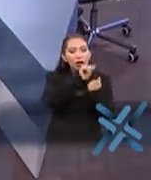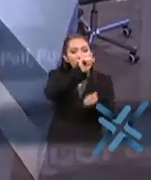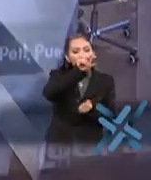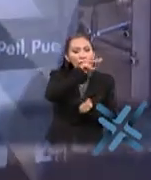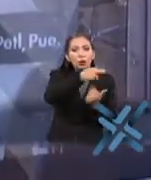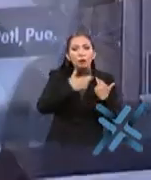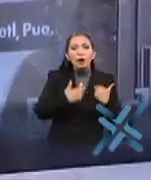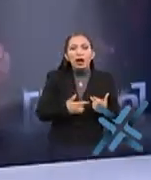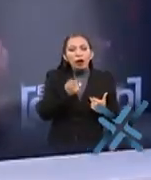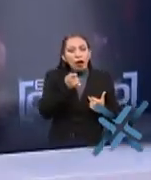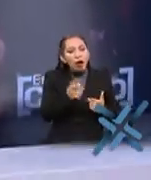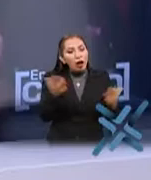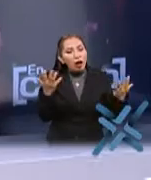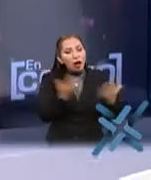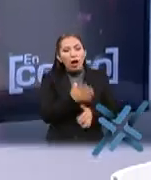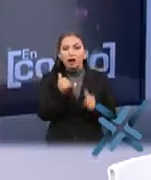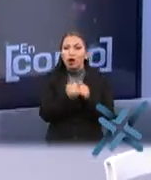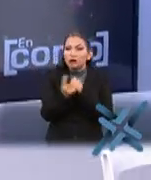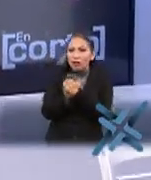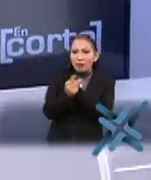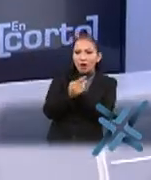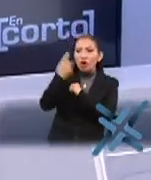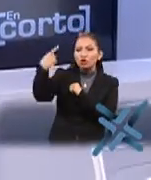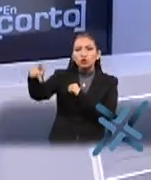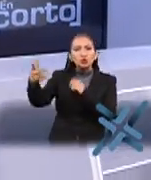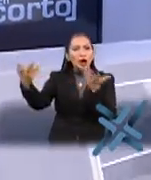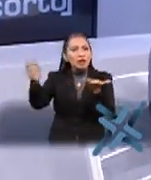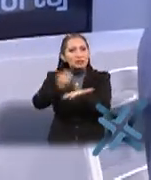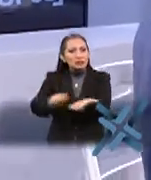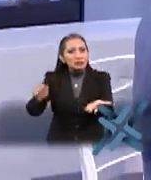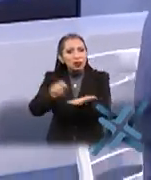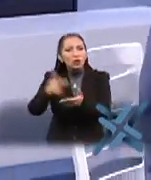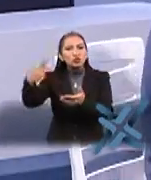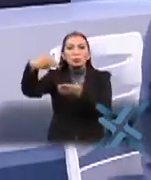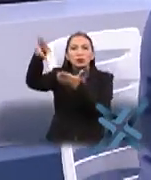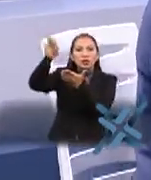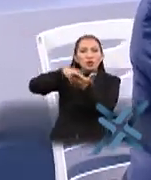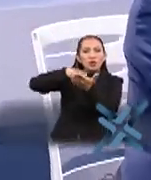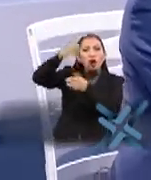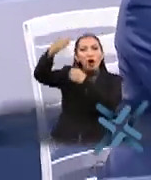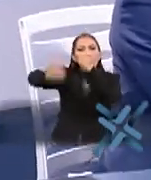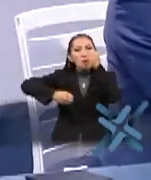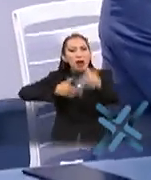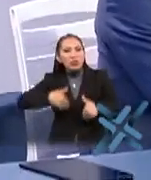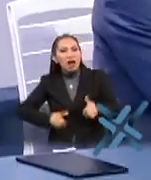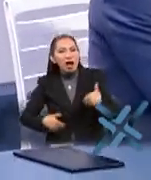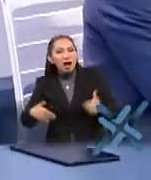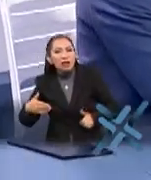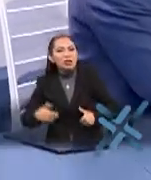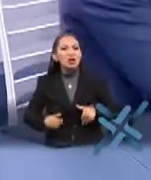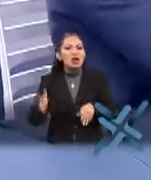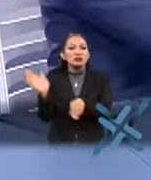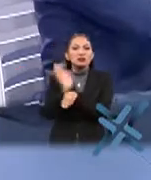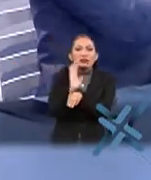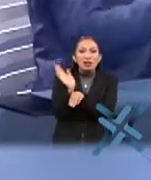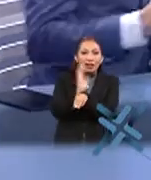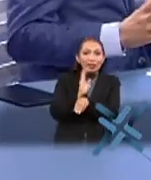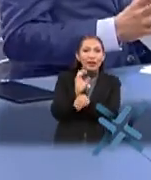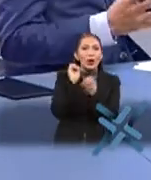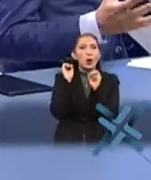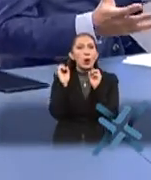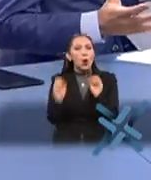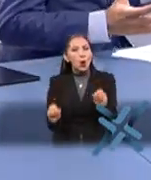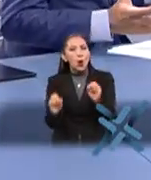comprendemos a través de la televisión, a través de las publicaciones periódicas que se hacen, obras de teatro, películas de cine o